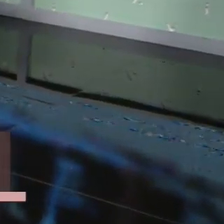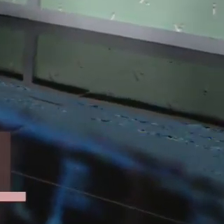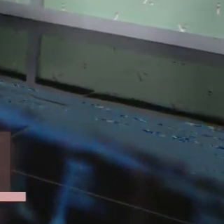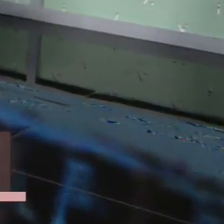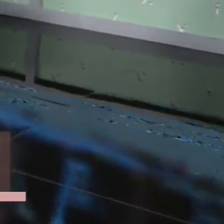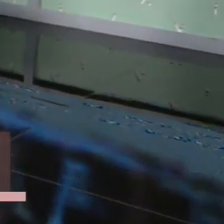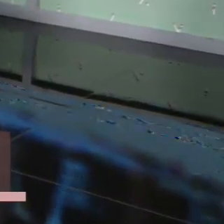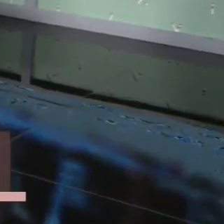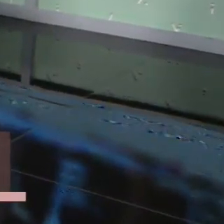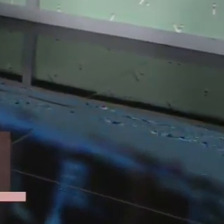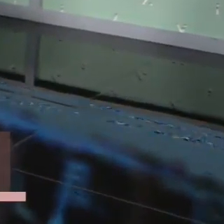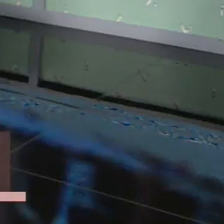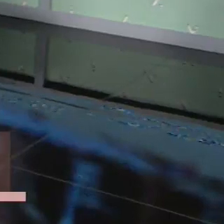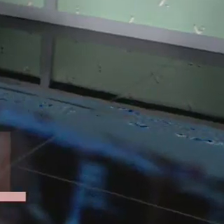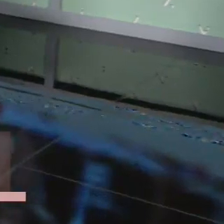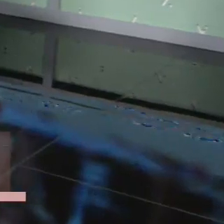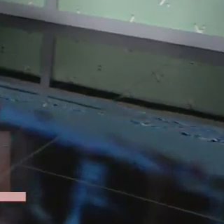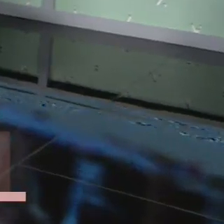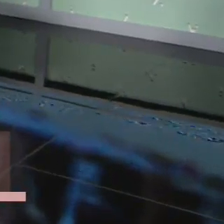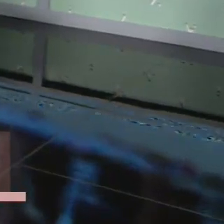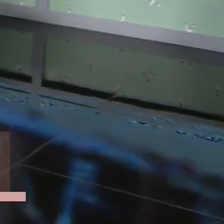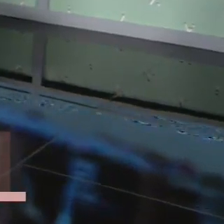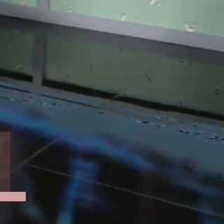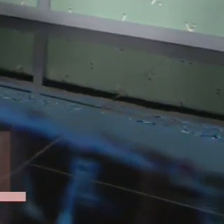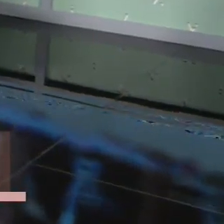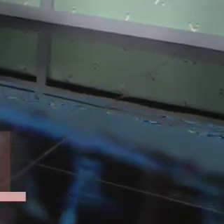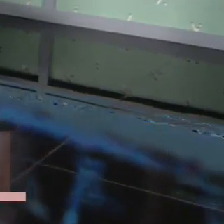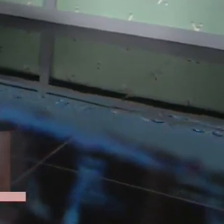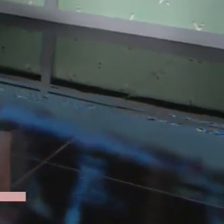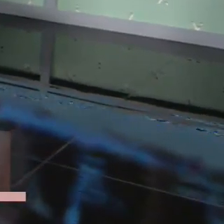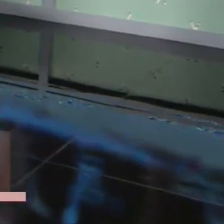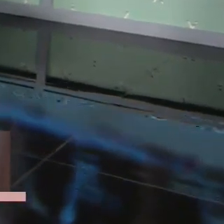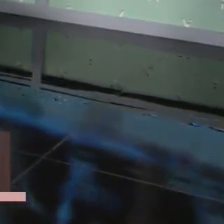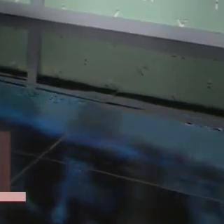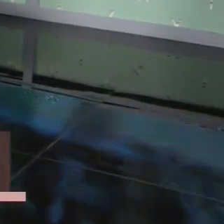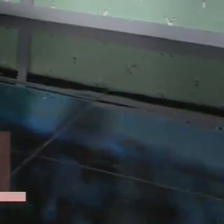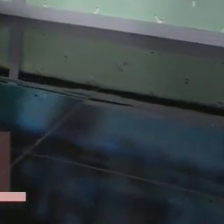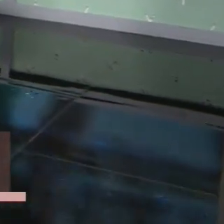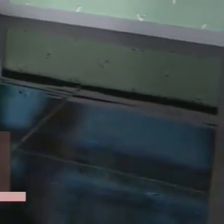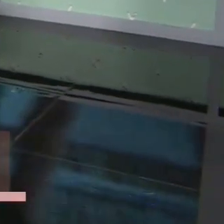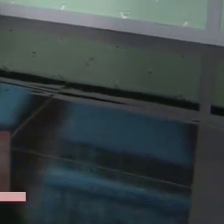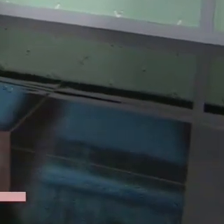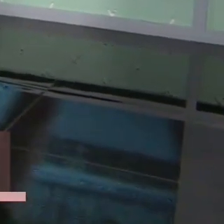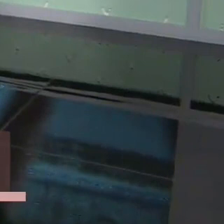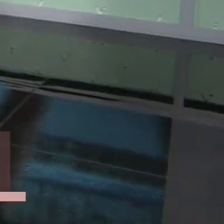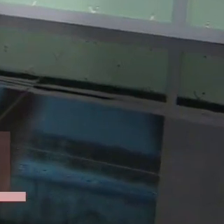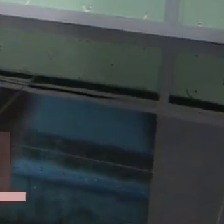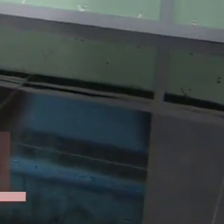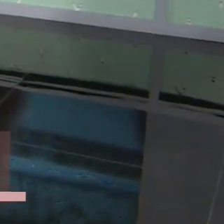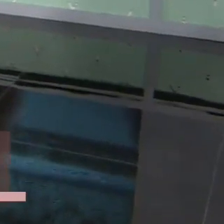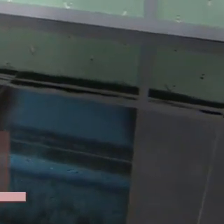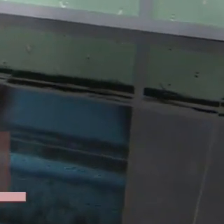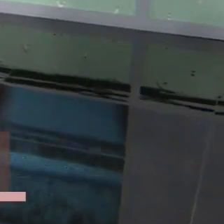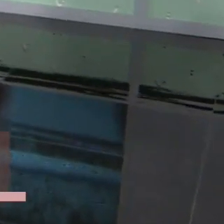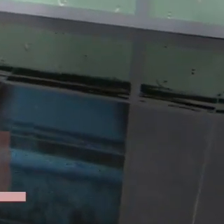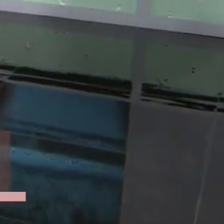hijos chicos y hijos adolescentes? Bueno, es difícil, es verdad que es difícil. Hay pacientes que nos gusta el aire libre, el sol y, bueno, la actividad